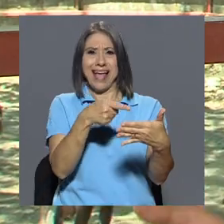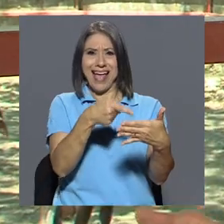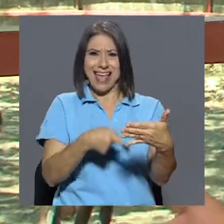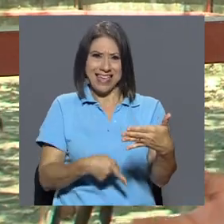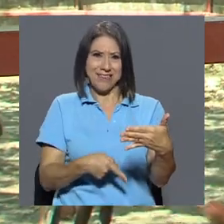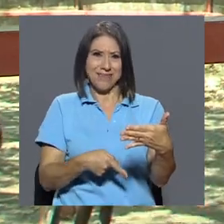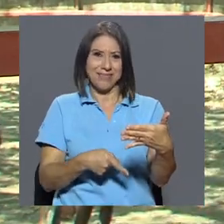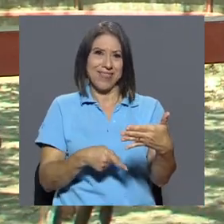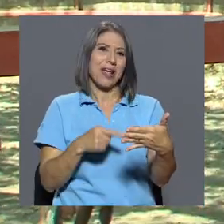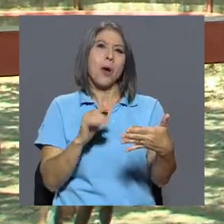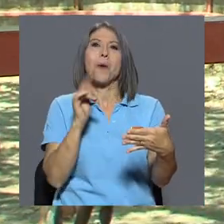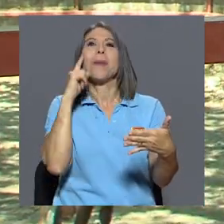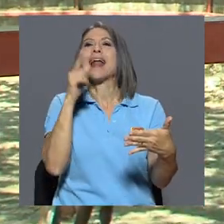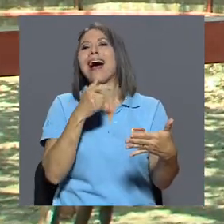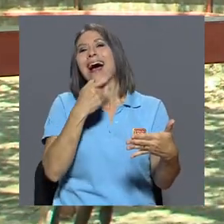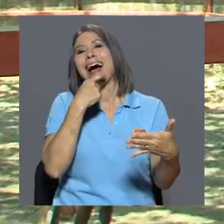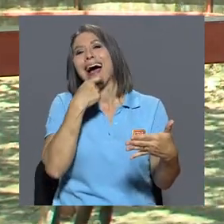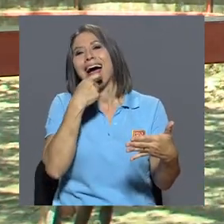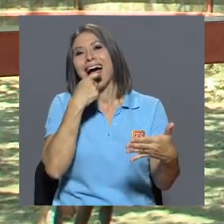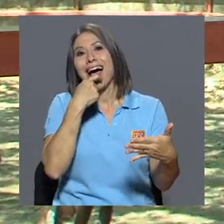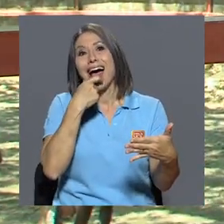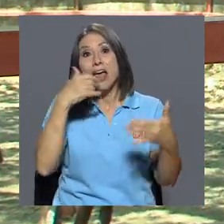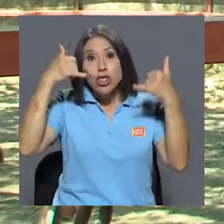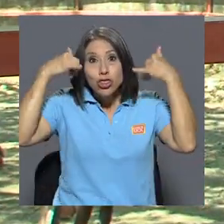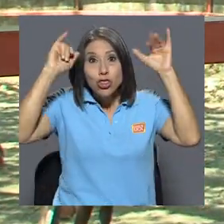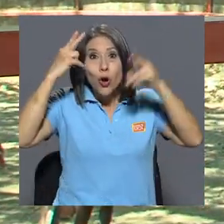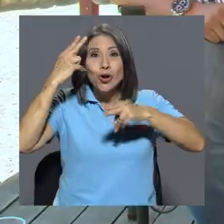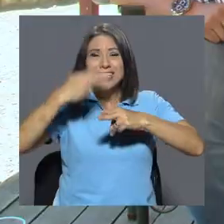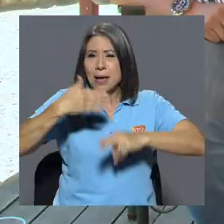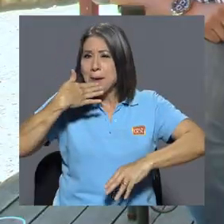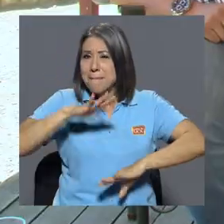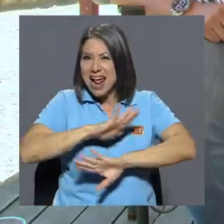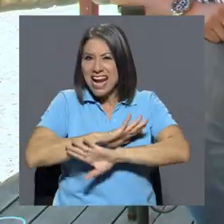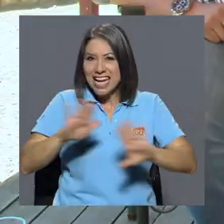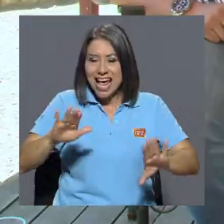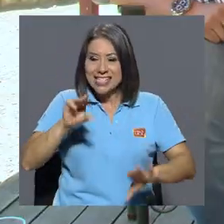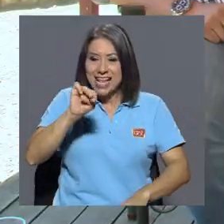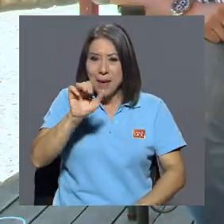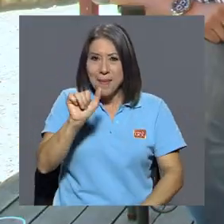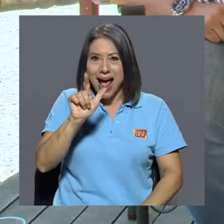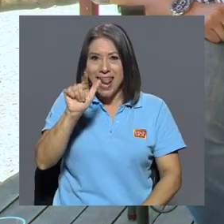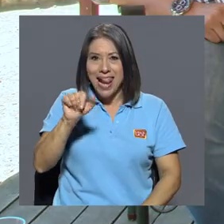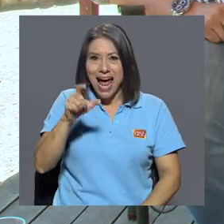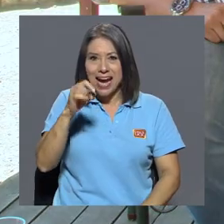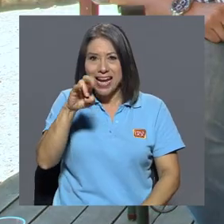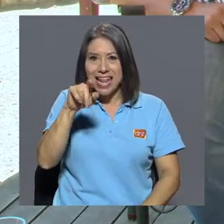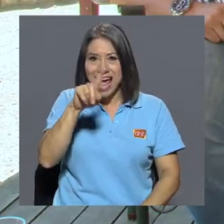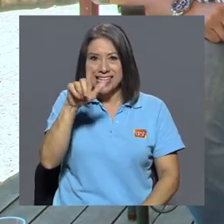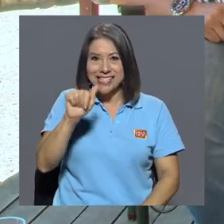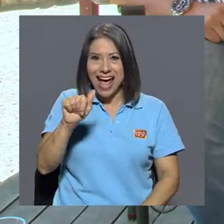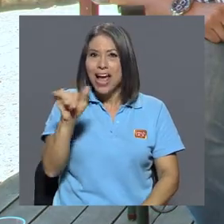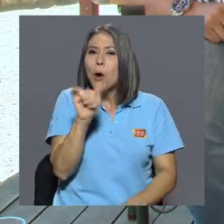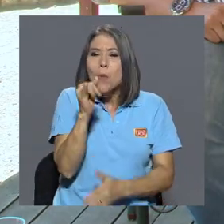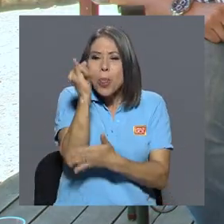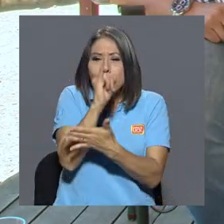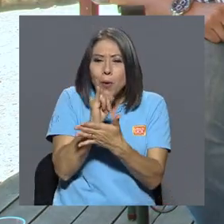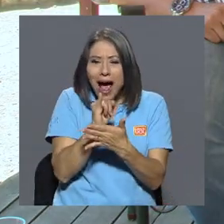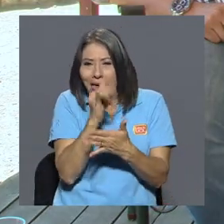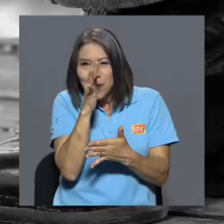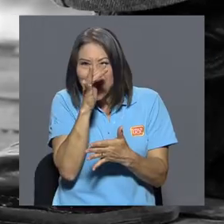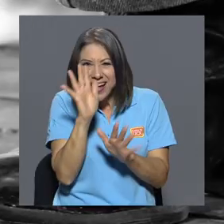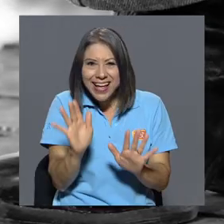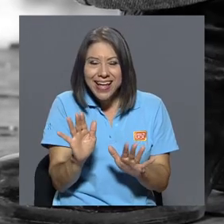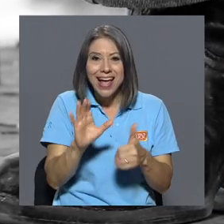de risa, donde el Malacrianza, el toro Malacrianza era el en dibujos animados, ¿verdad? Carlos